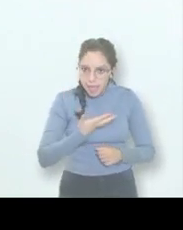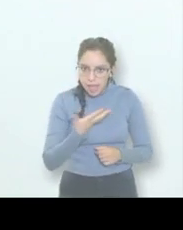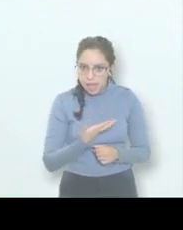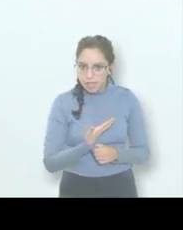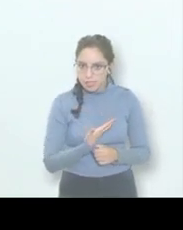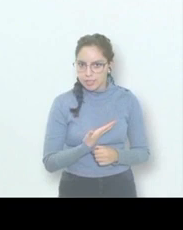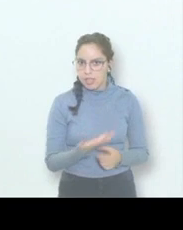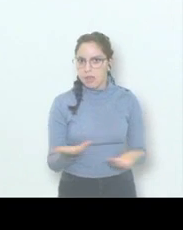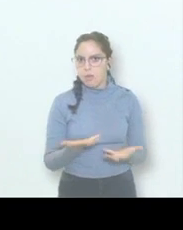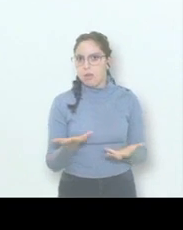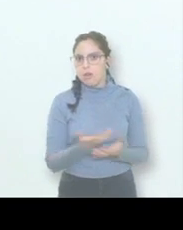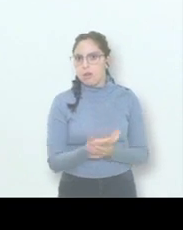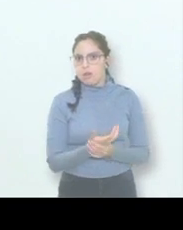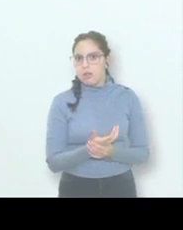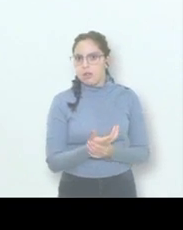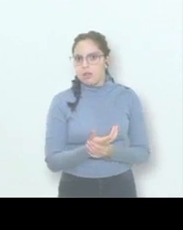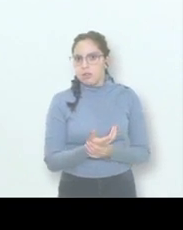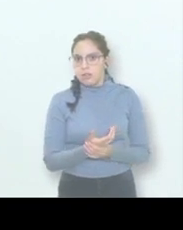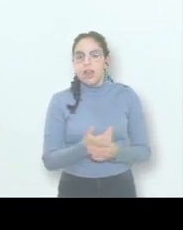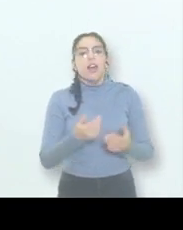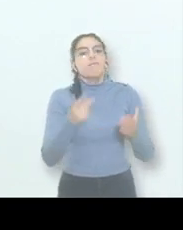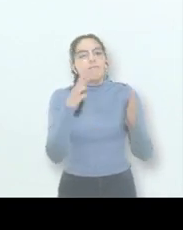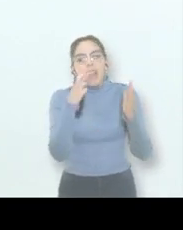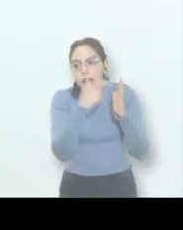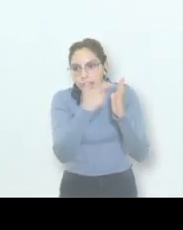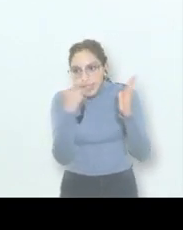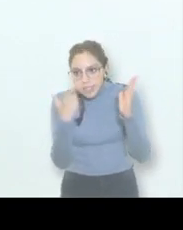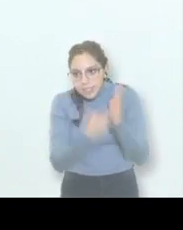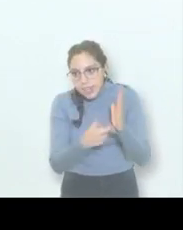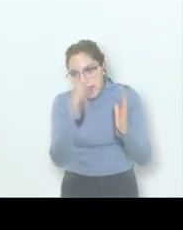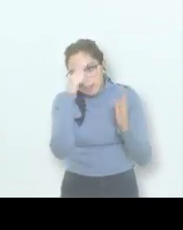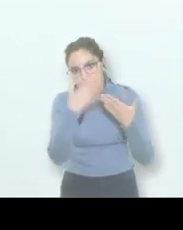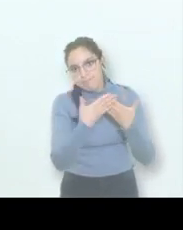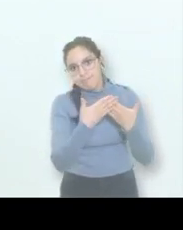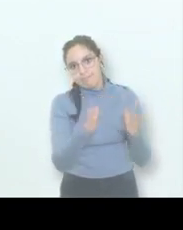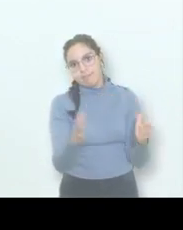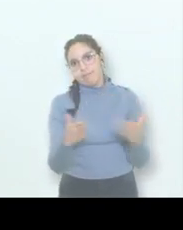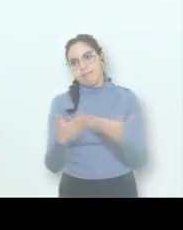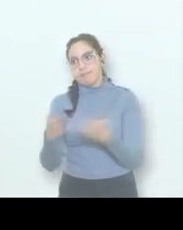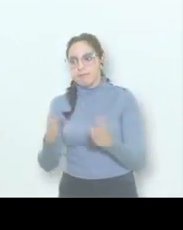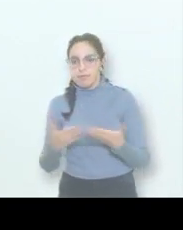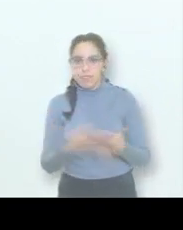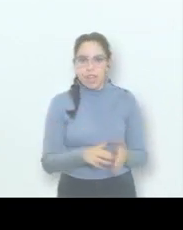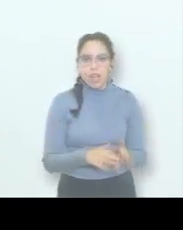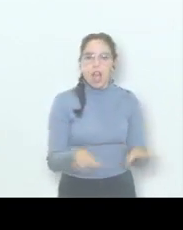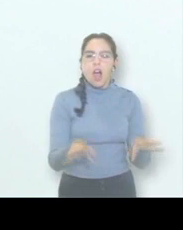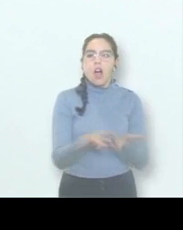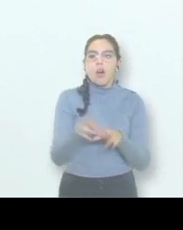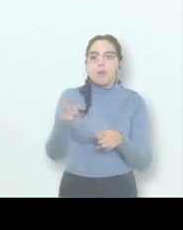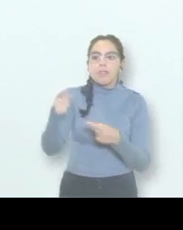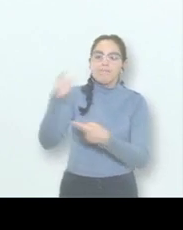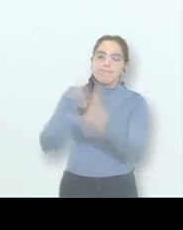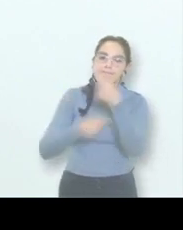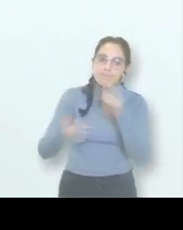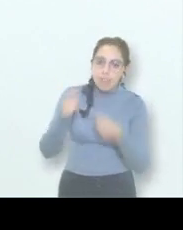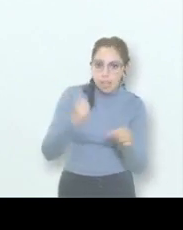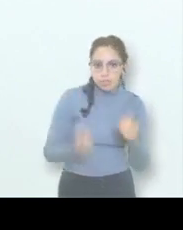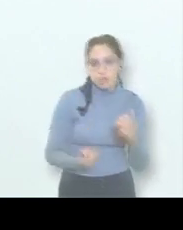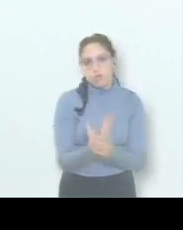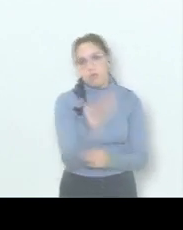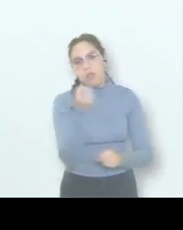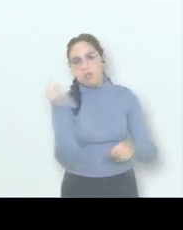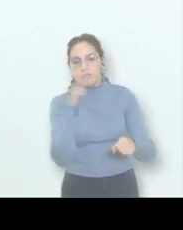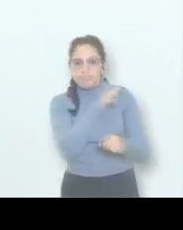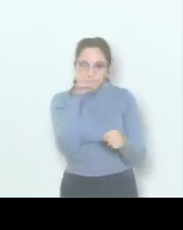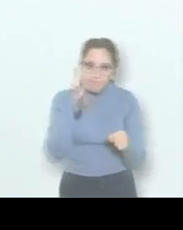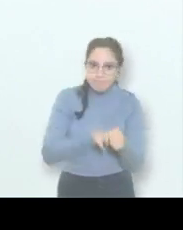esto. Nuestros protocolos de apertura, nuestros protocolos de cómo vamos a regresar a esta nueva normalidad. Conocemos la parte